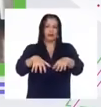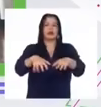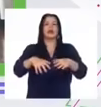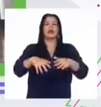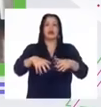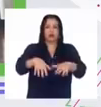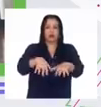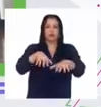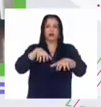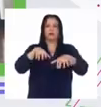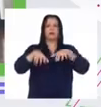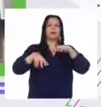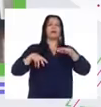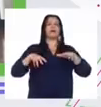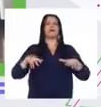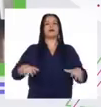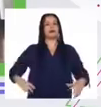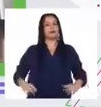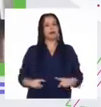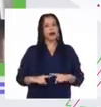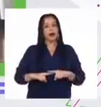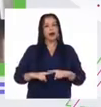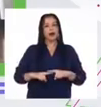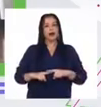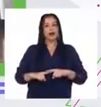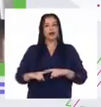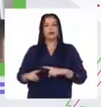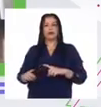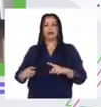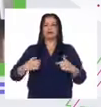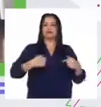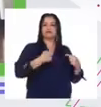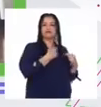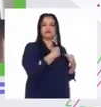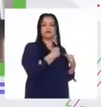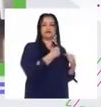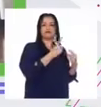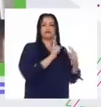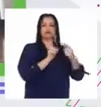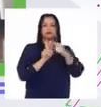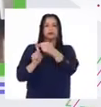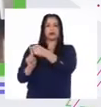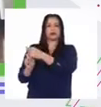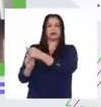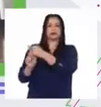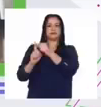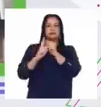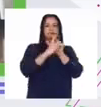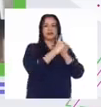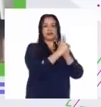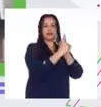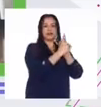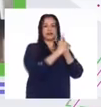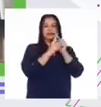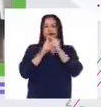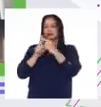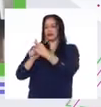Luego regresan a esta posición y podemos girar hacia un lado, tuercen